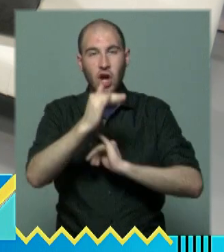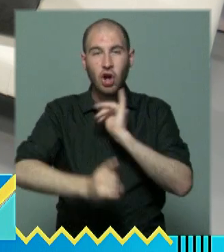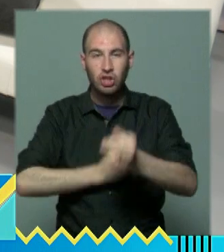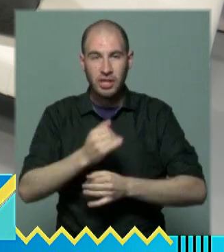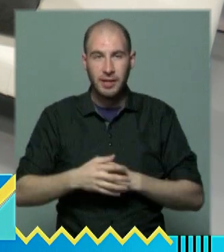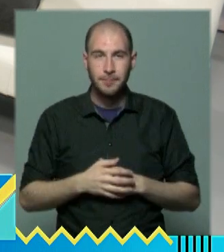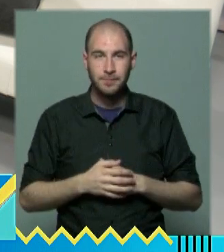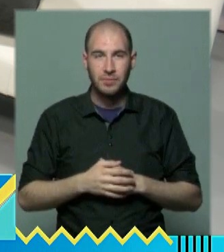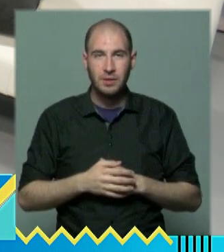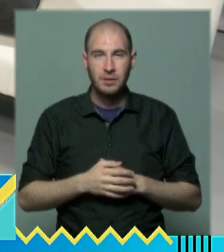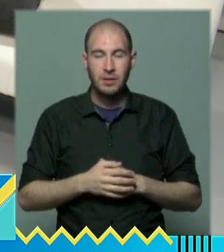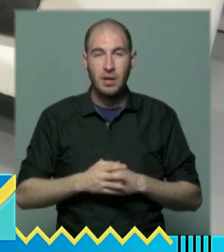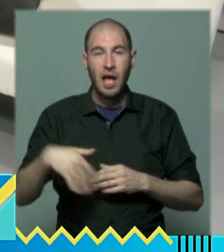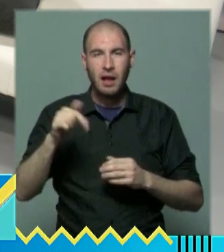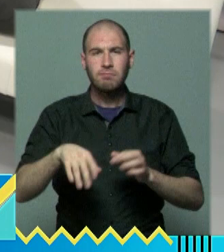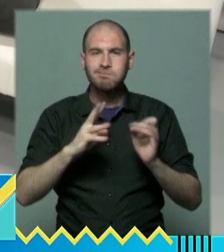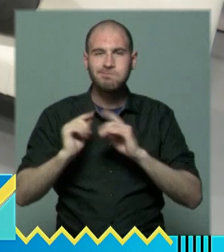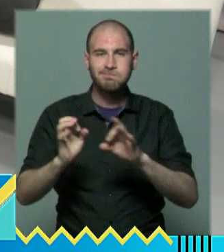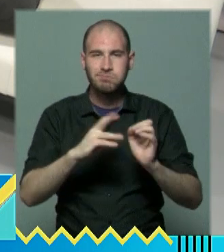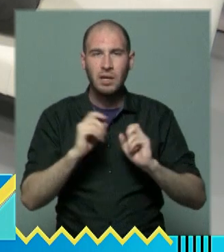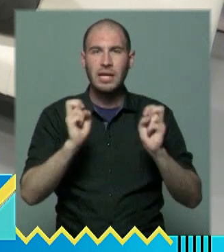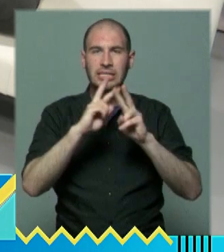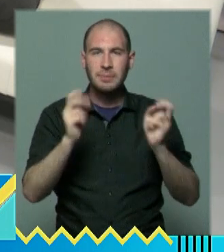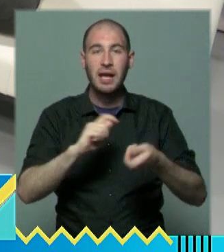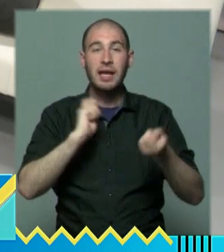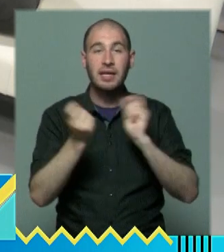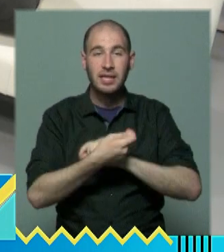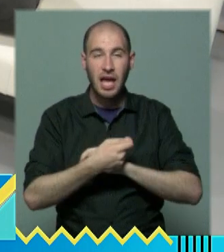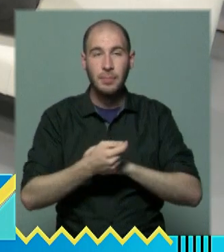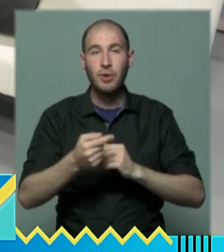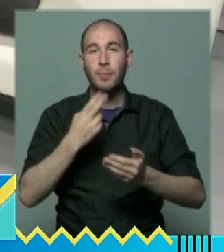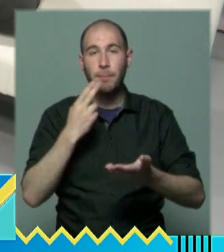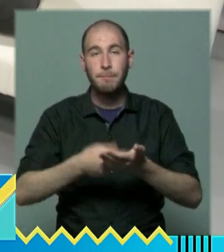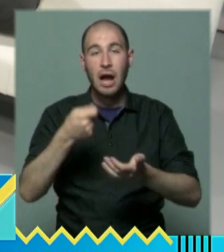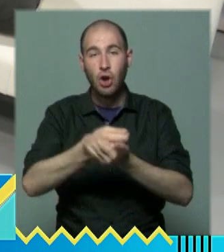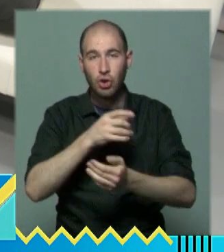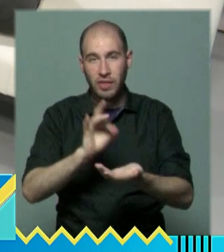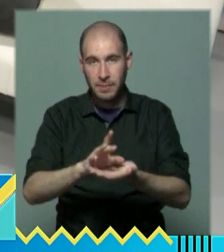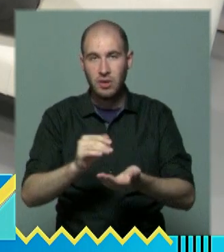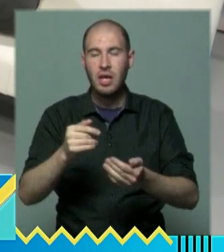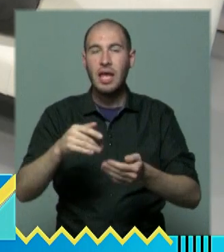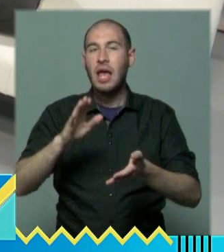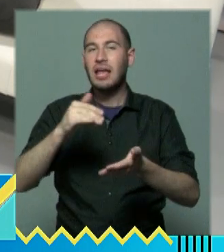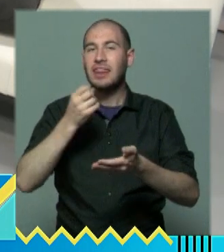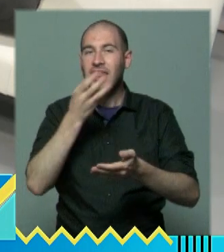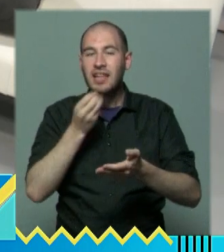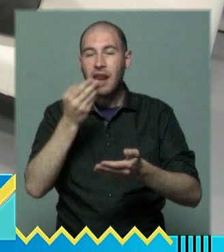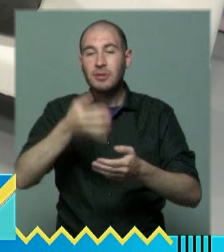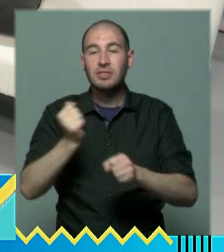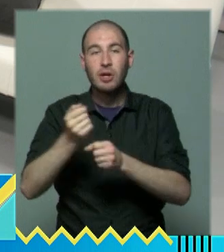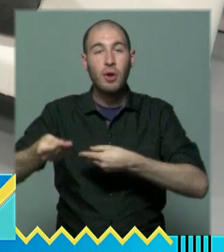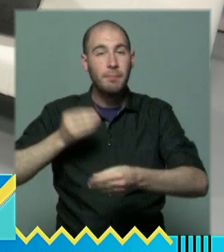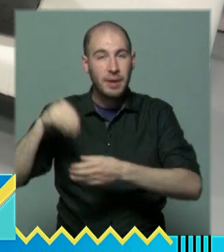sido punto de discusión. El tema de la modificación en las indemnizaciones, cómo va a ser el blanqueo de los empleados para las